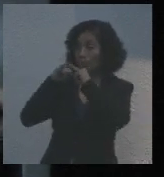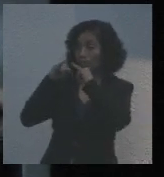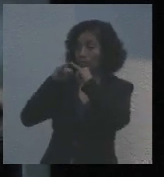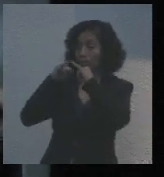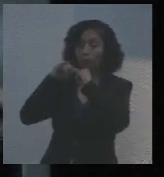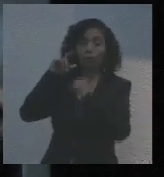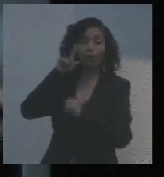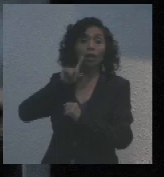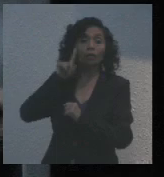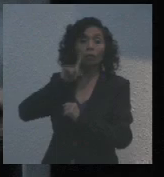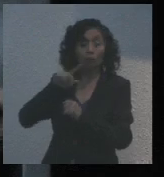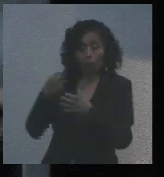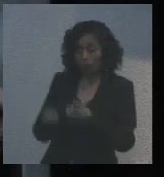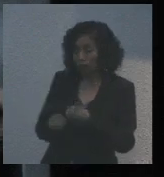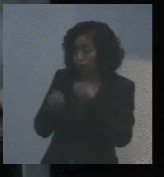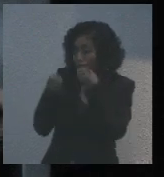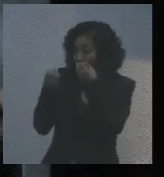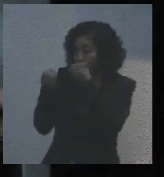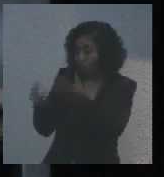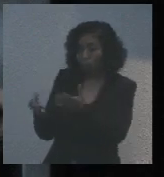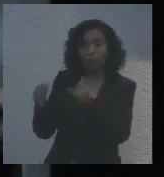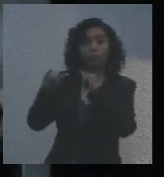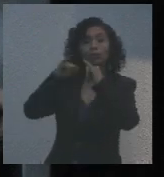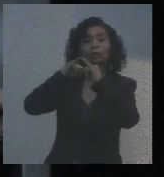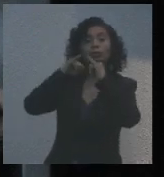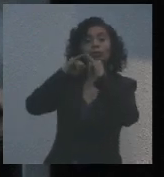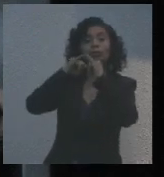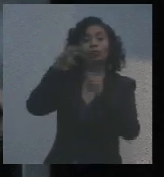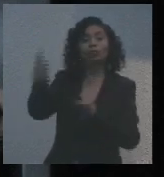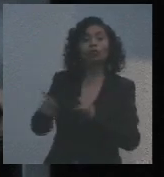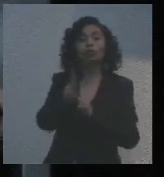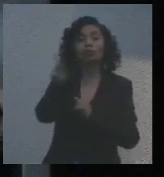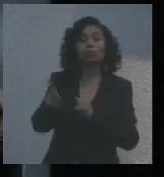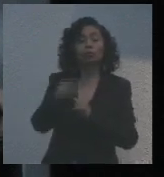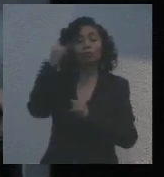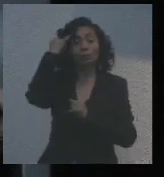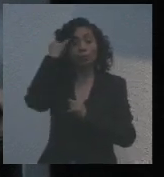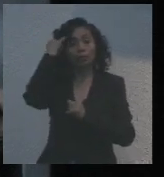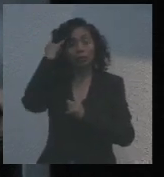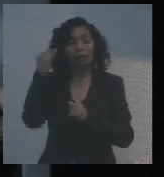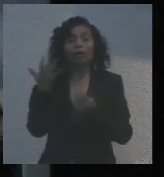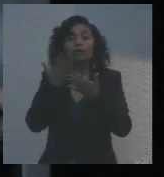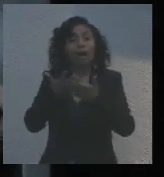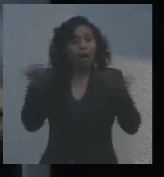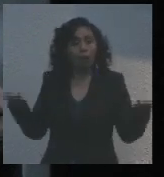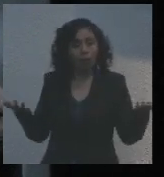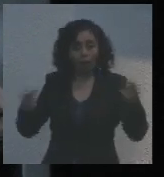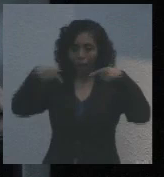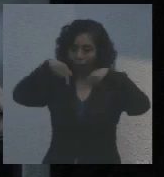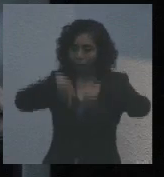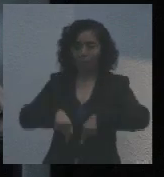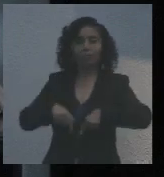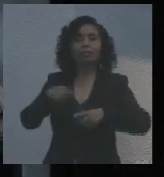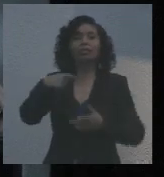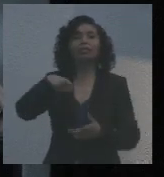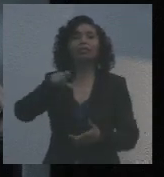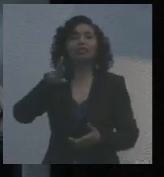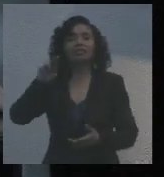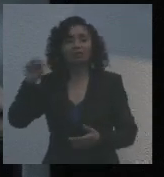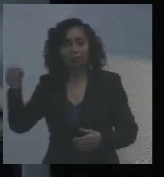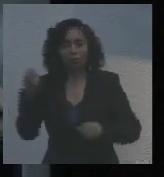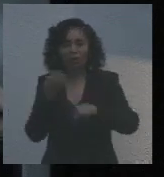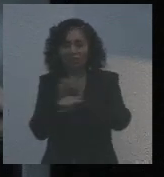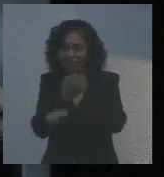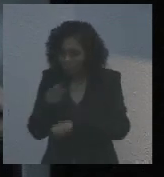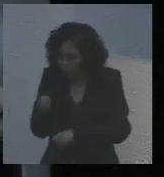mujeres y el Instituto Nacional de los pueblos indígenas Ahora nos toca aquí en la entidad que